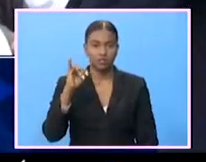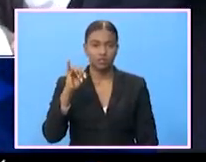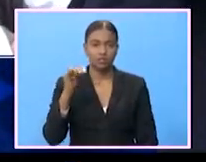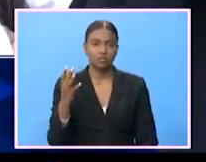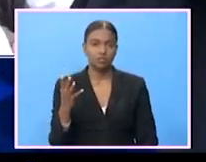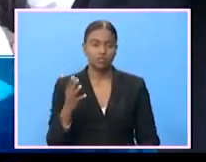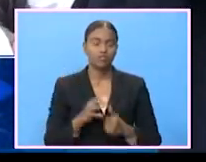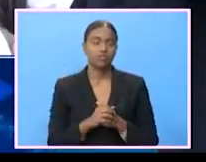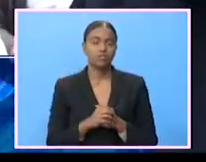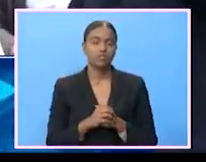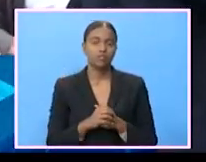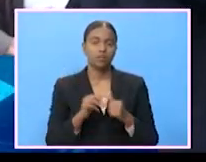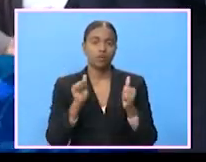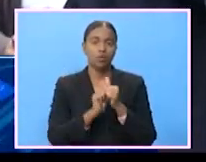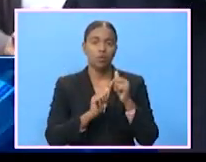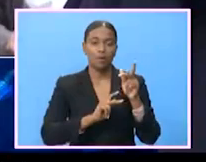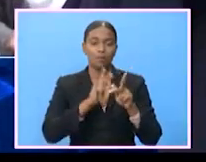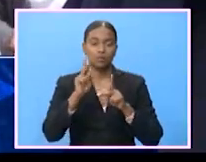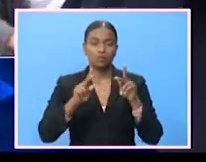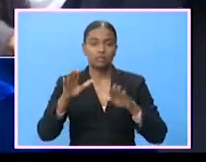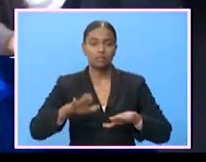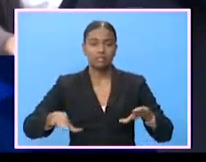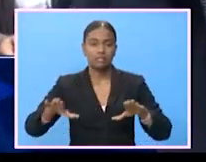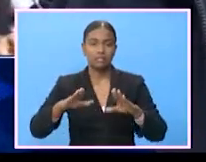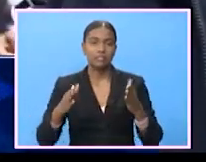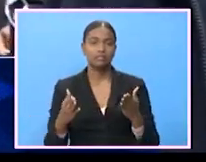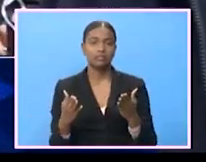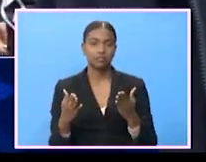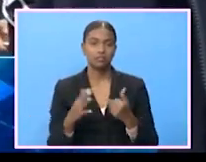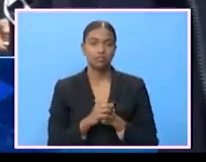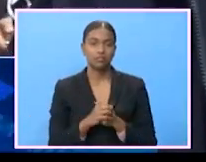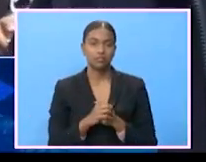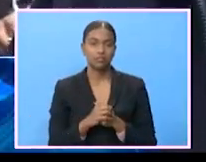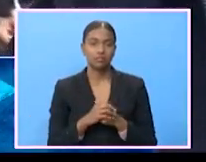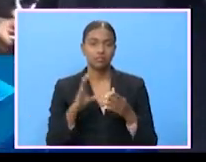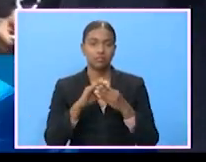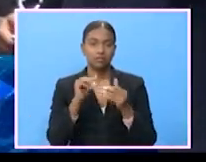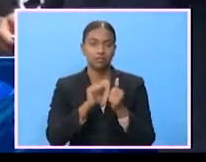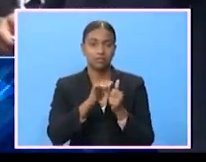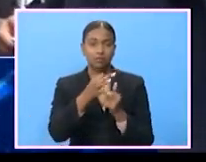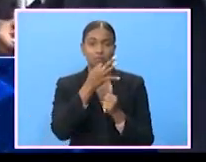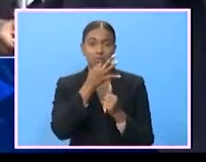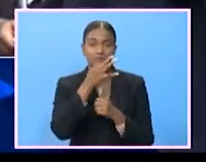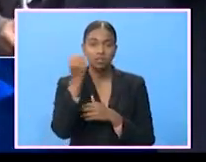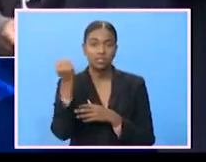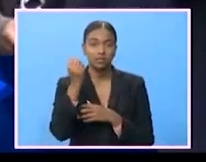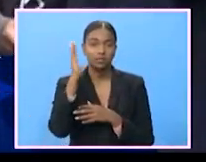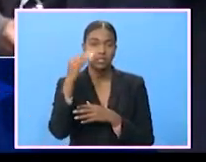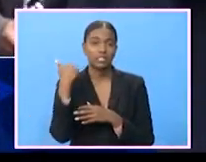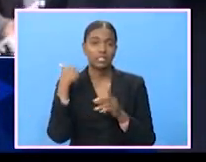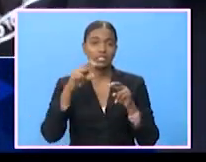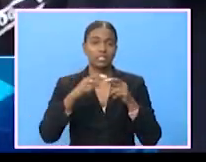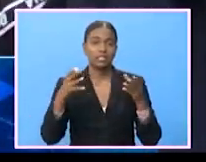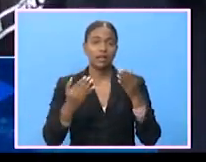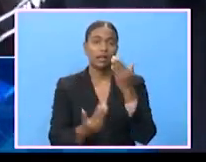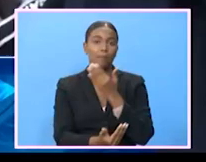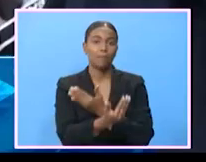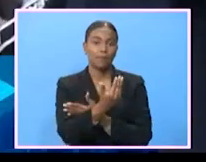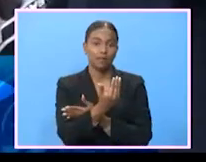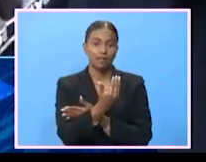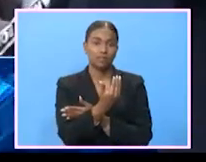los productores, con la Junta de Regantes, precisamente el próximo sábado vamos a tener un encuentro en la